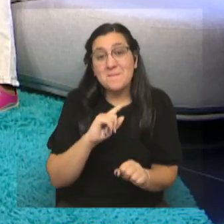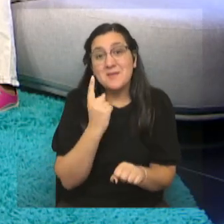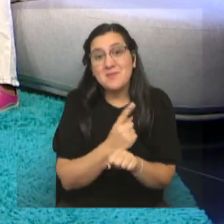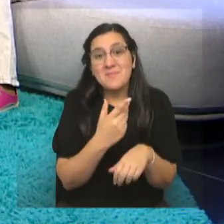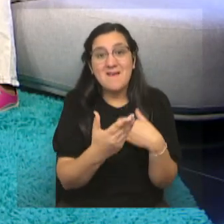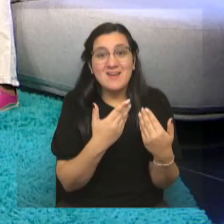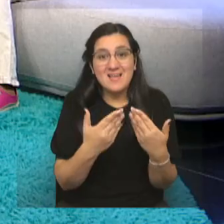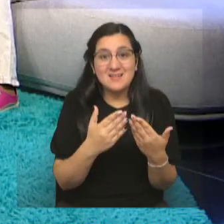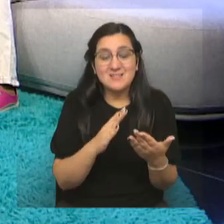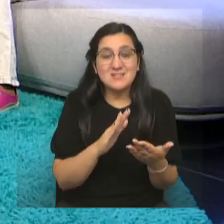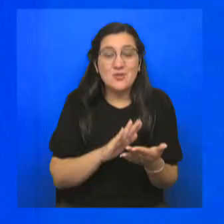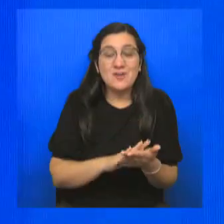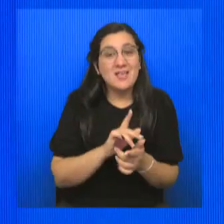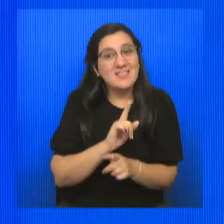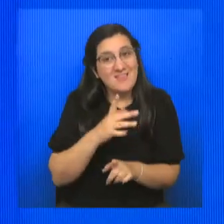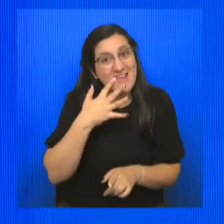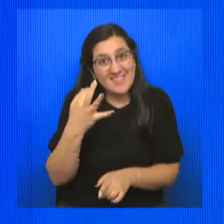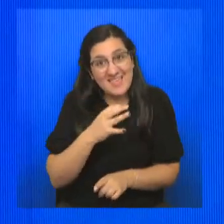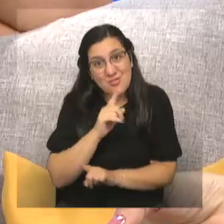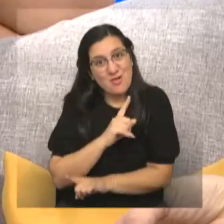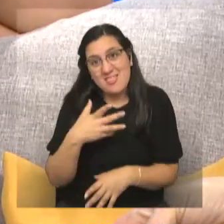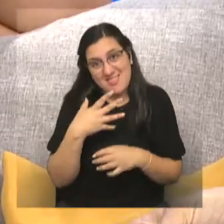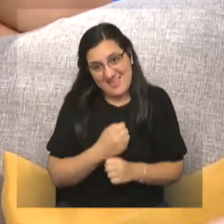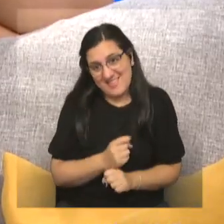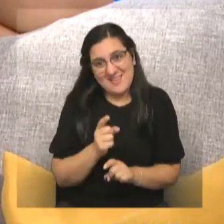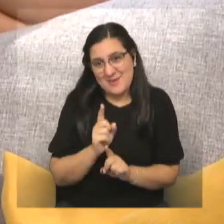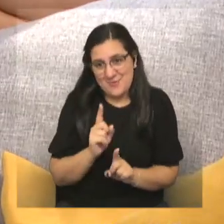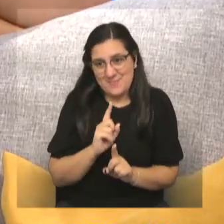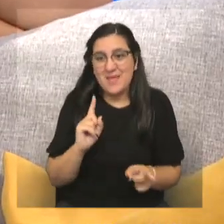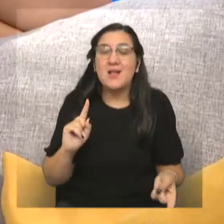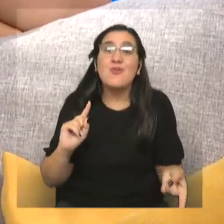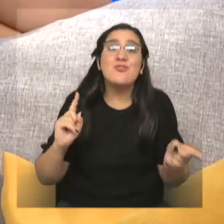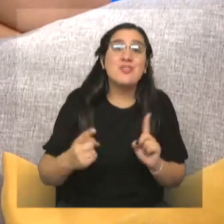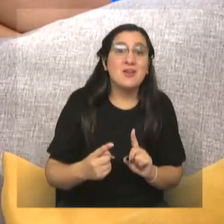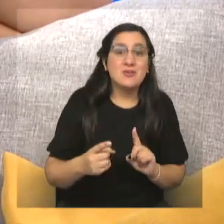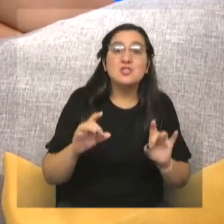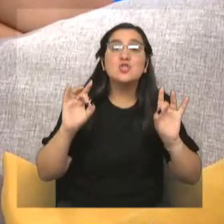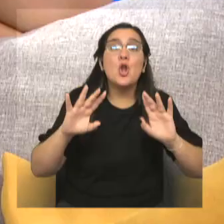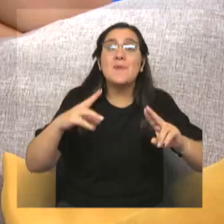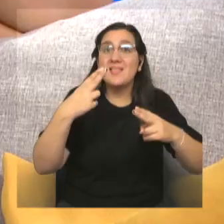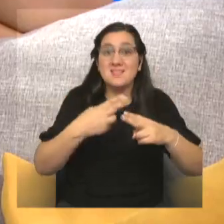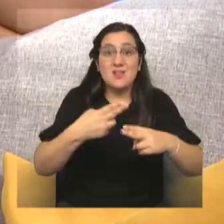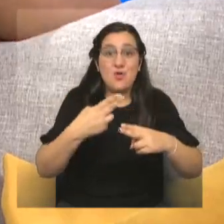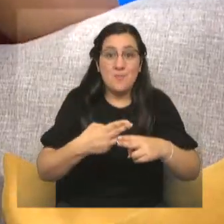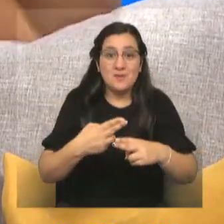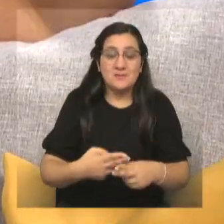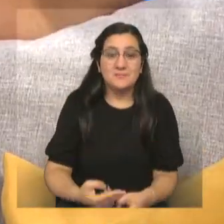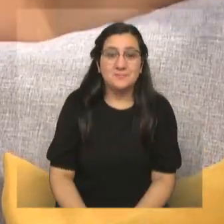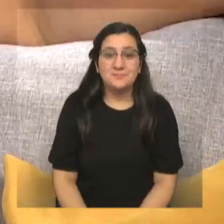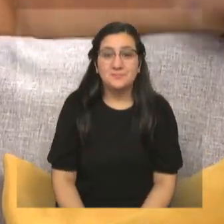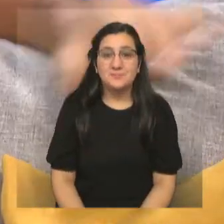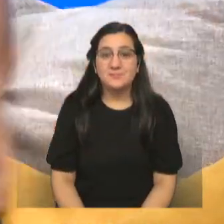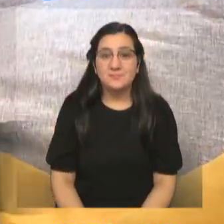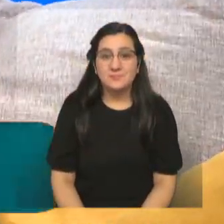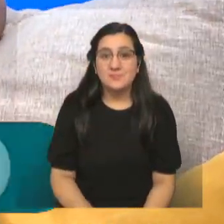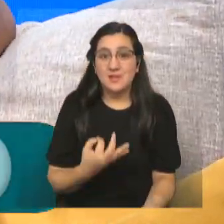hablar de que tal vez no sea tan triste esta noche. No, no, ni ahí, ni ahí. Todo lo contrario. Es el título de que, bueno, es el